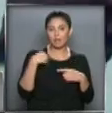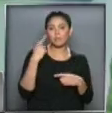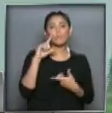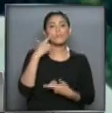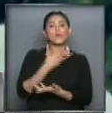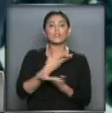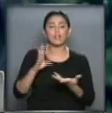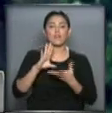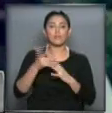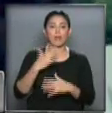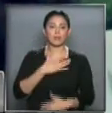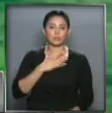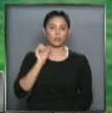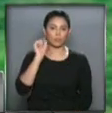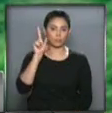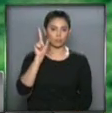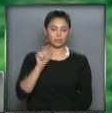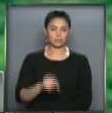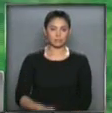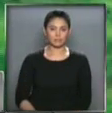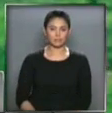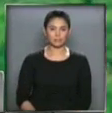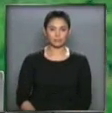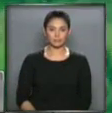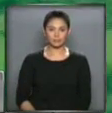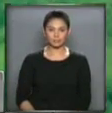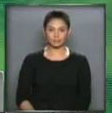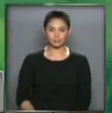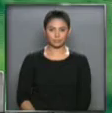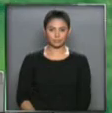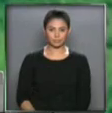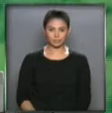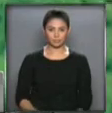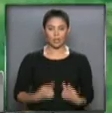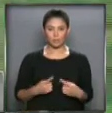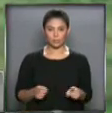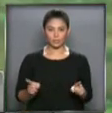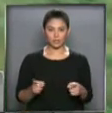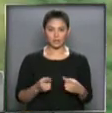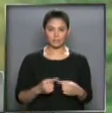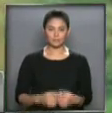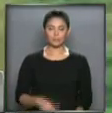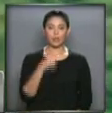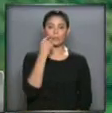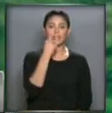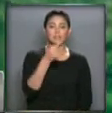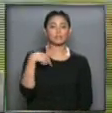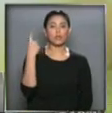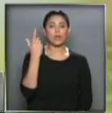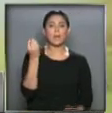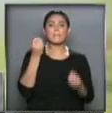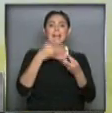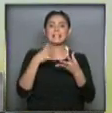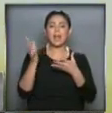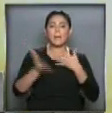hacemos en Bolivia con el rock. No importa si vienes solo, traes compañía. Empezamos a mezclar cómo